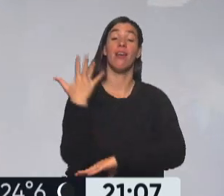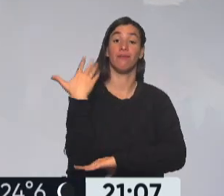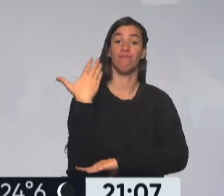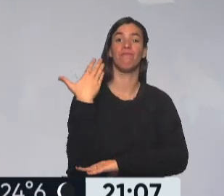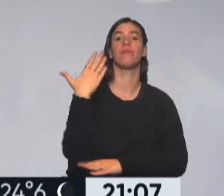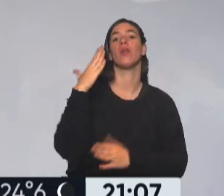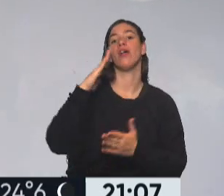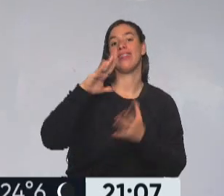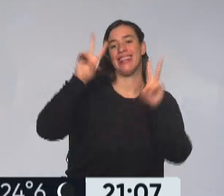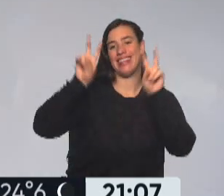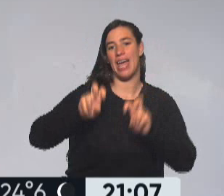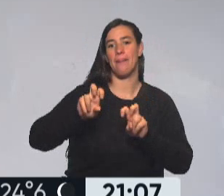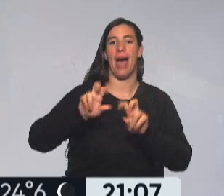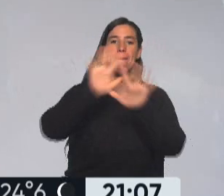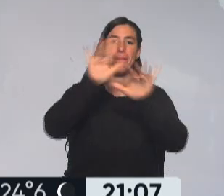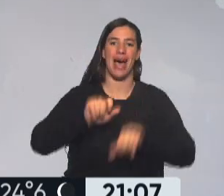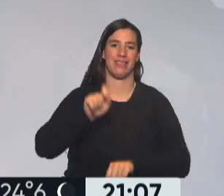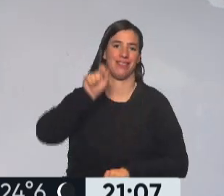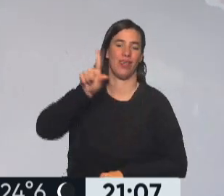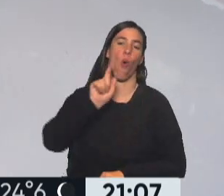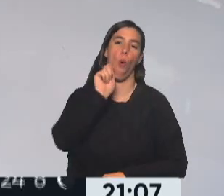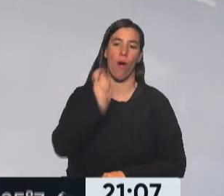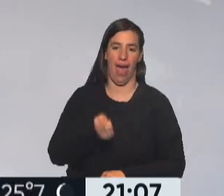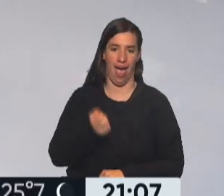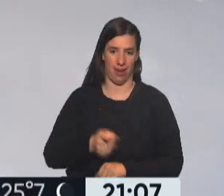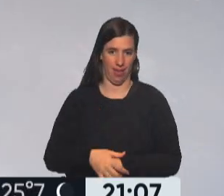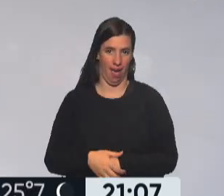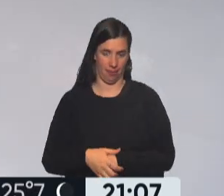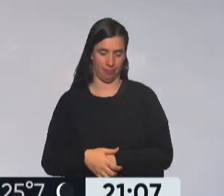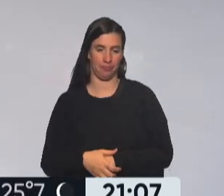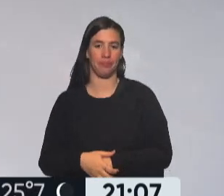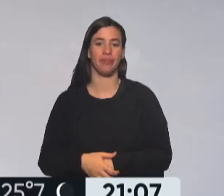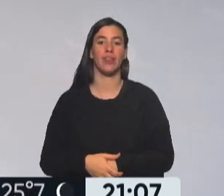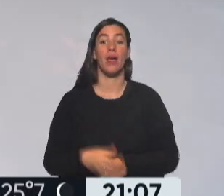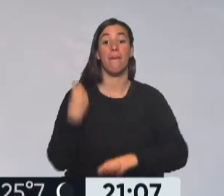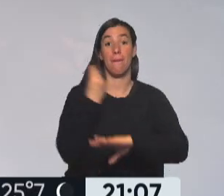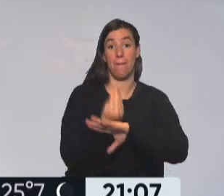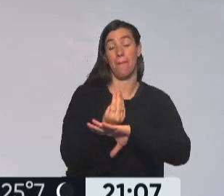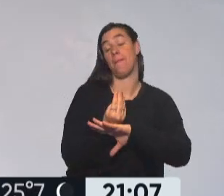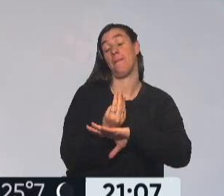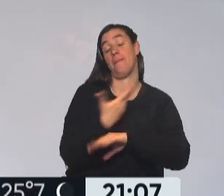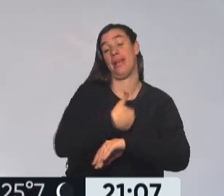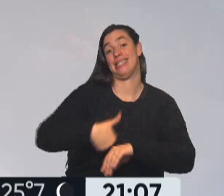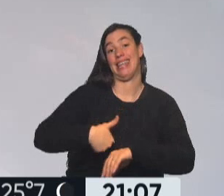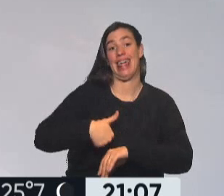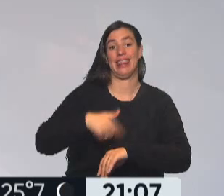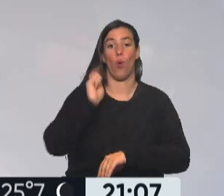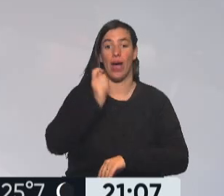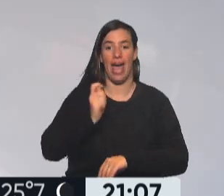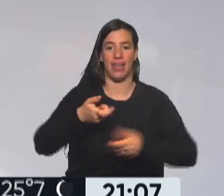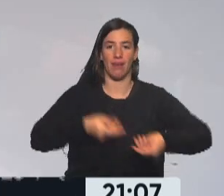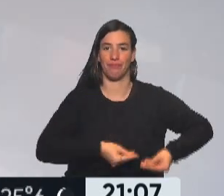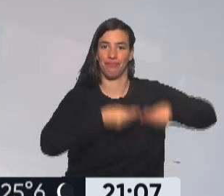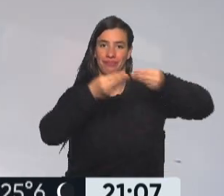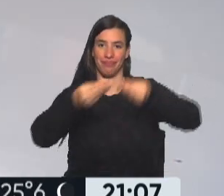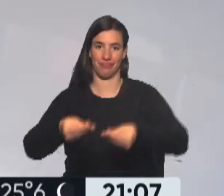Ahí justamente decías vos el encuentro bilateral con Volodymyr Zelensky, el presidente de Ucrania, quien le hará entrega de la condecoración Orden de